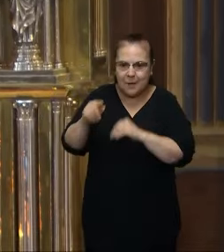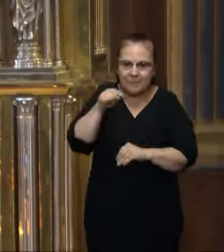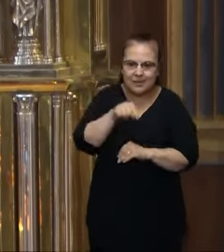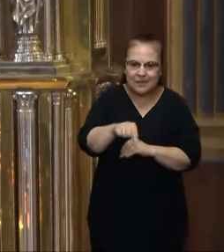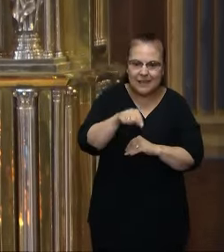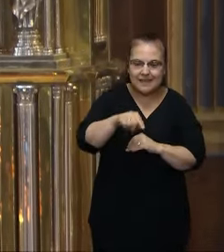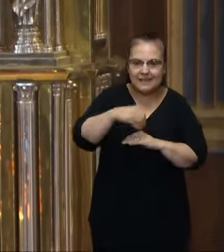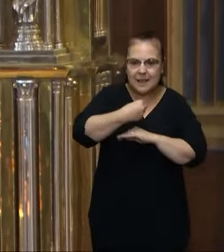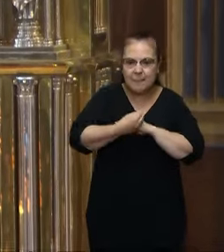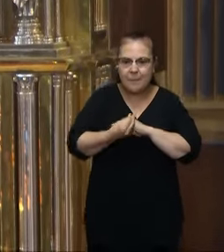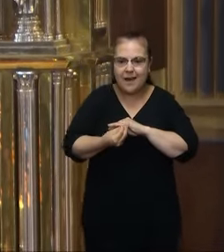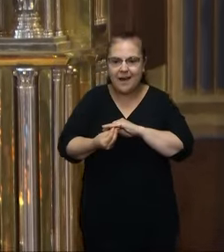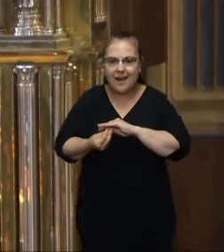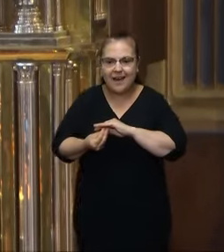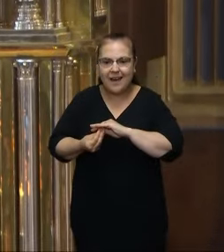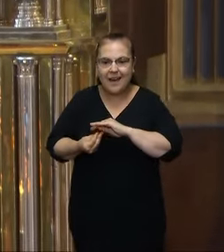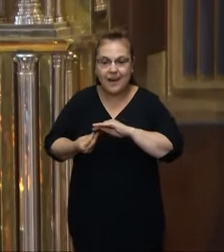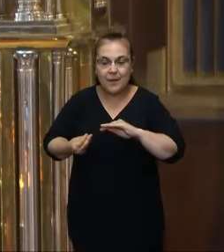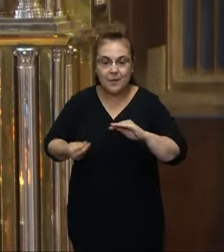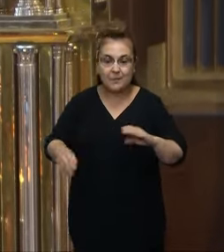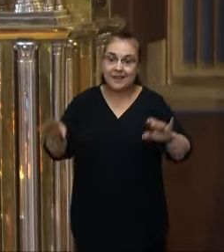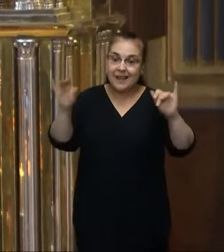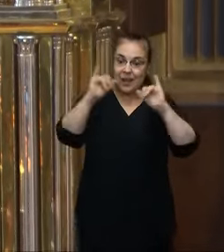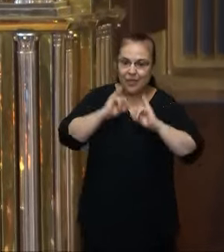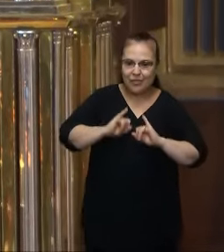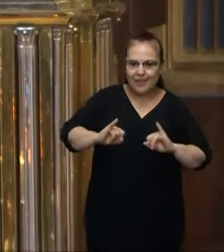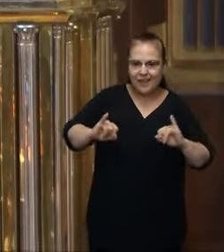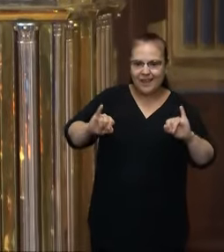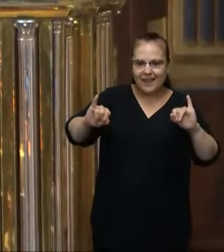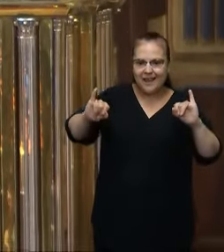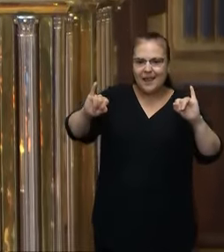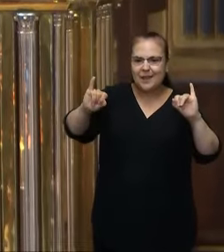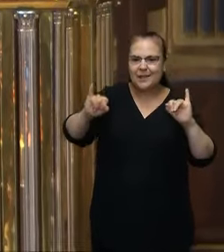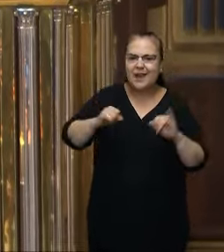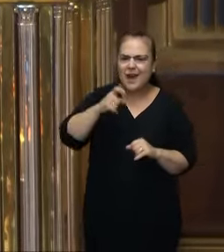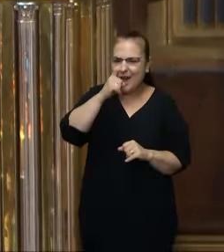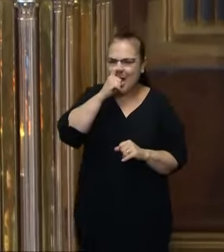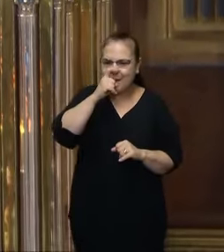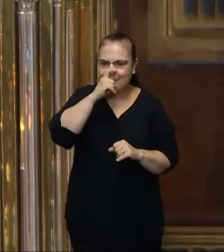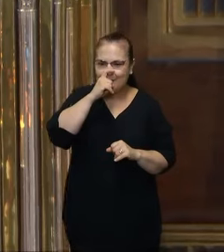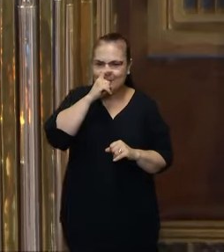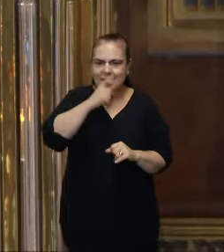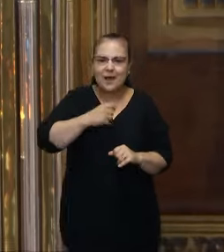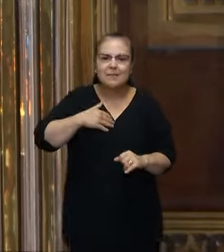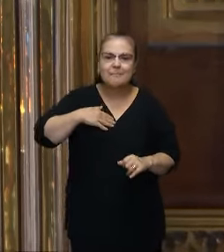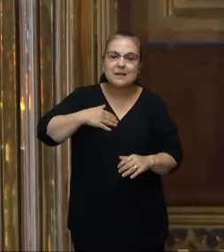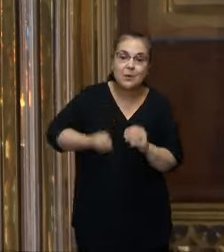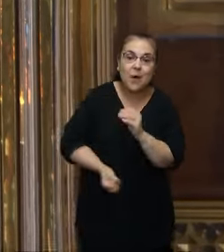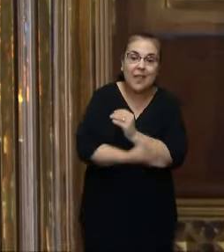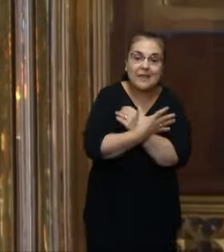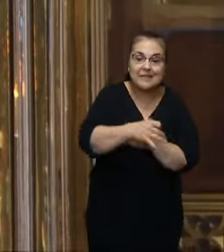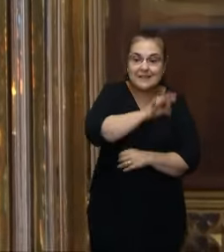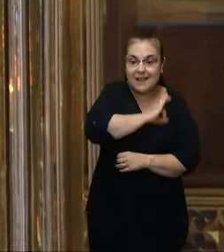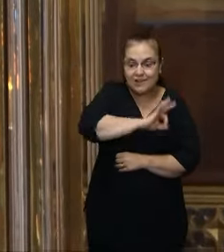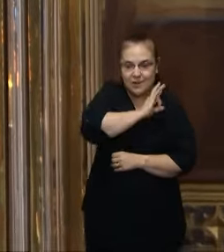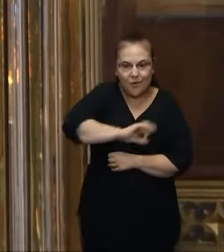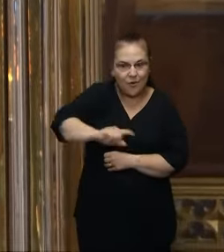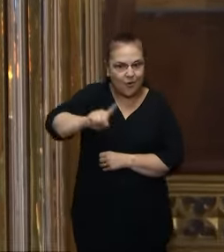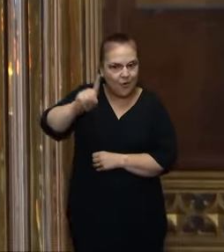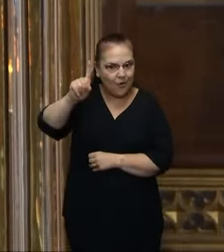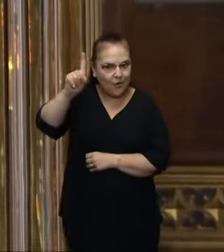comemos de este pan recordamos la Pascua del